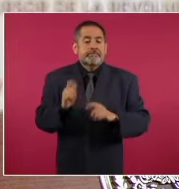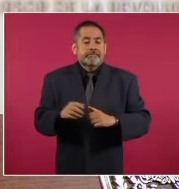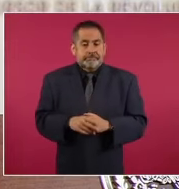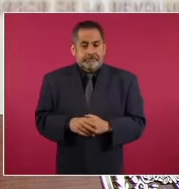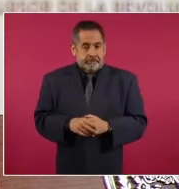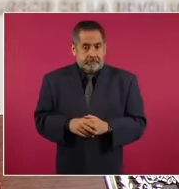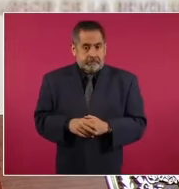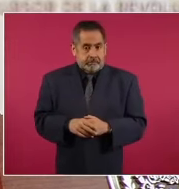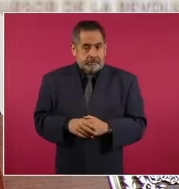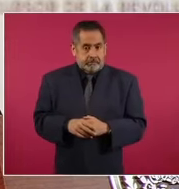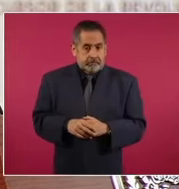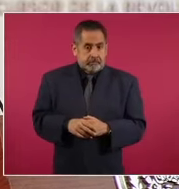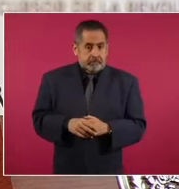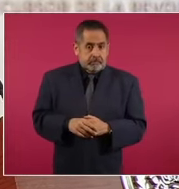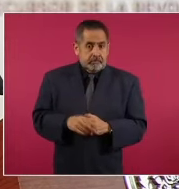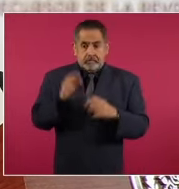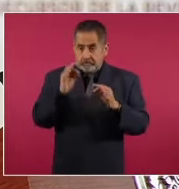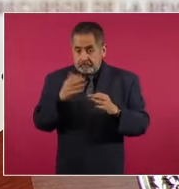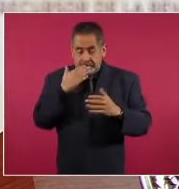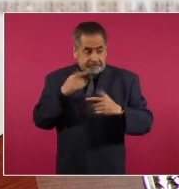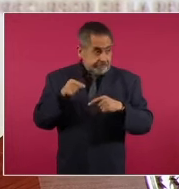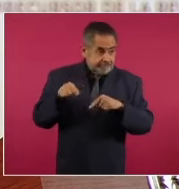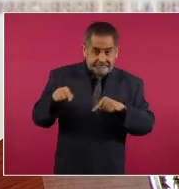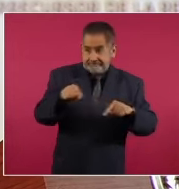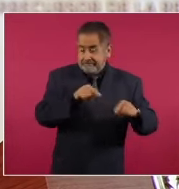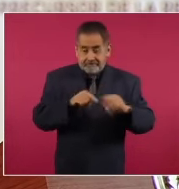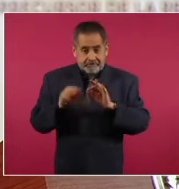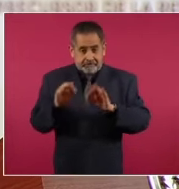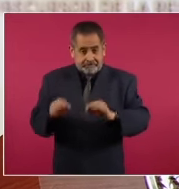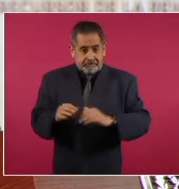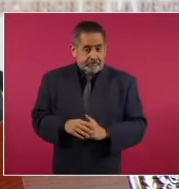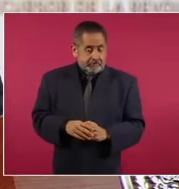cuando ya las cosas estaban